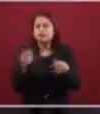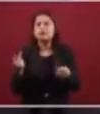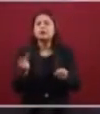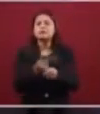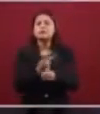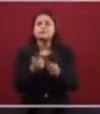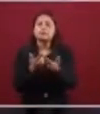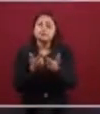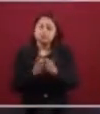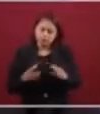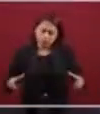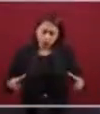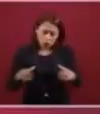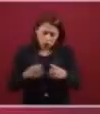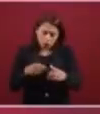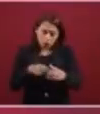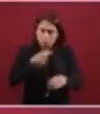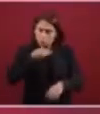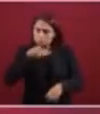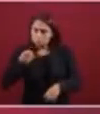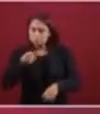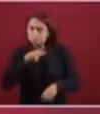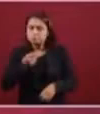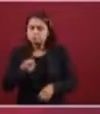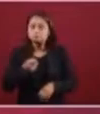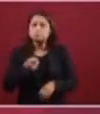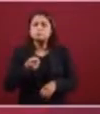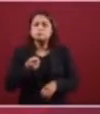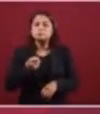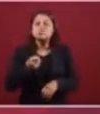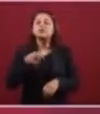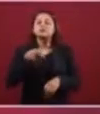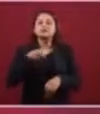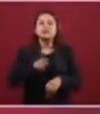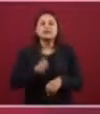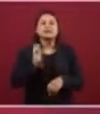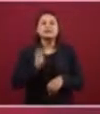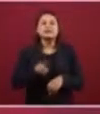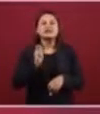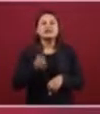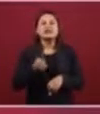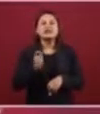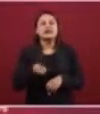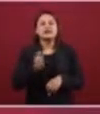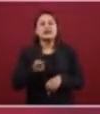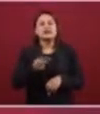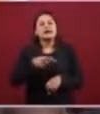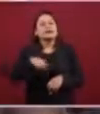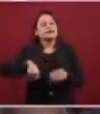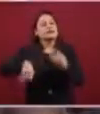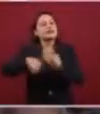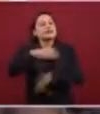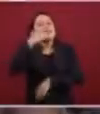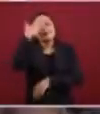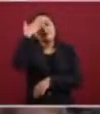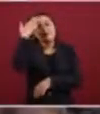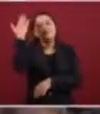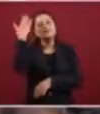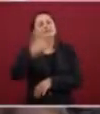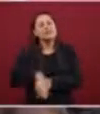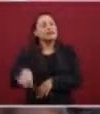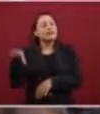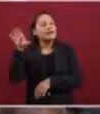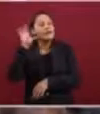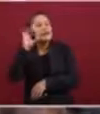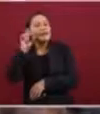otro día Julio Hernández en una entrevista, en el gremio era prácticamente conocido de Vox Populi que en la